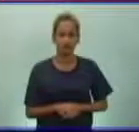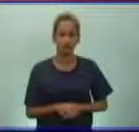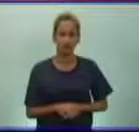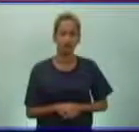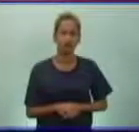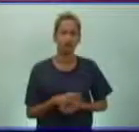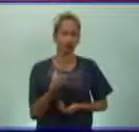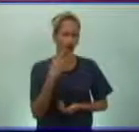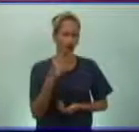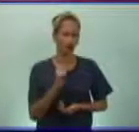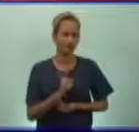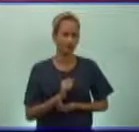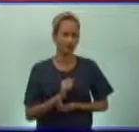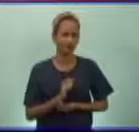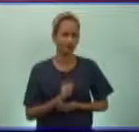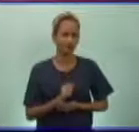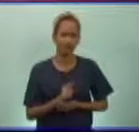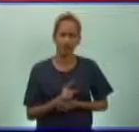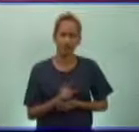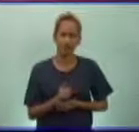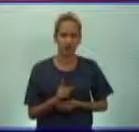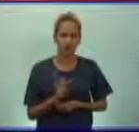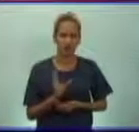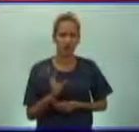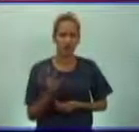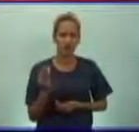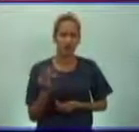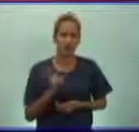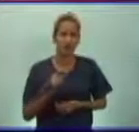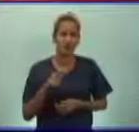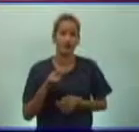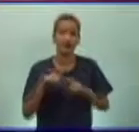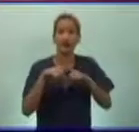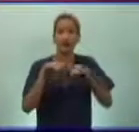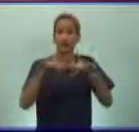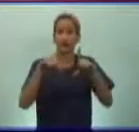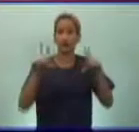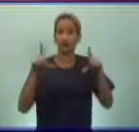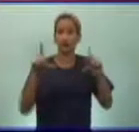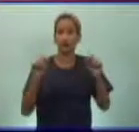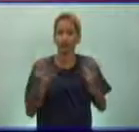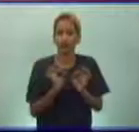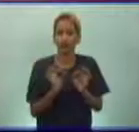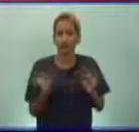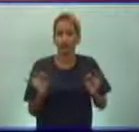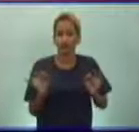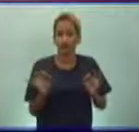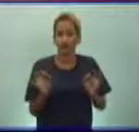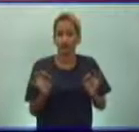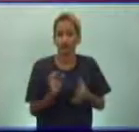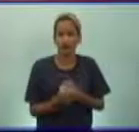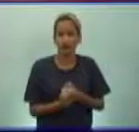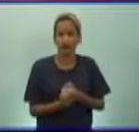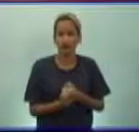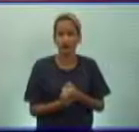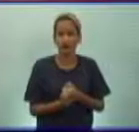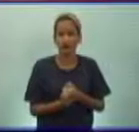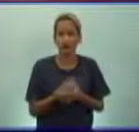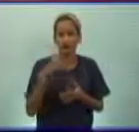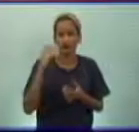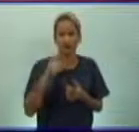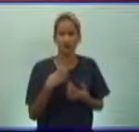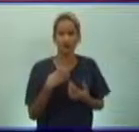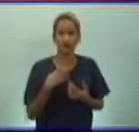¿Les gustó? No pueden negarme que es un texto sencillo, pero que describe con belleza cualidades de Celia